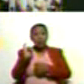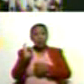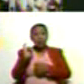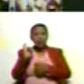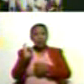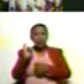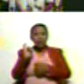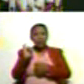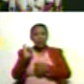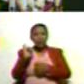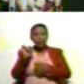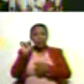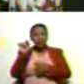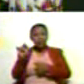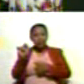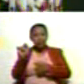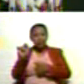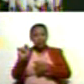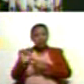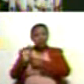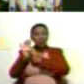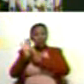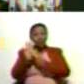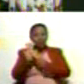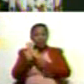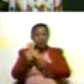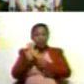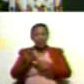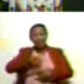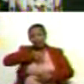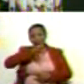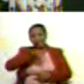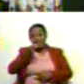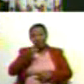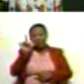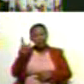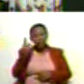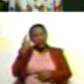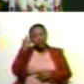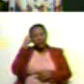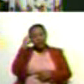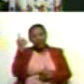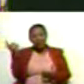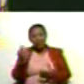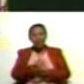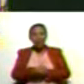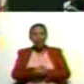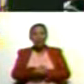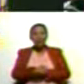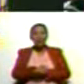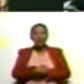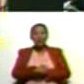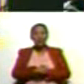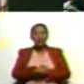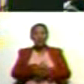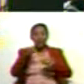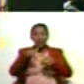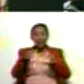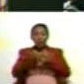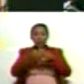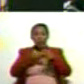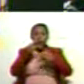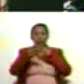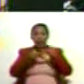disfrazan esa posibilidad con declaraciones que ni ellos entienden. De manera que este partido,